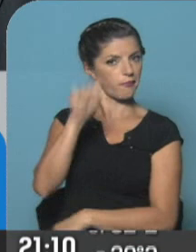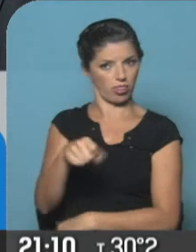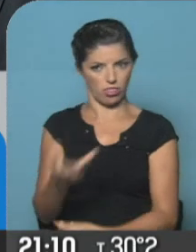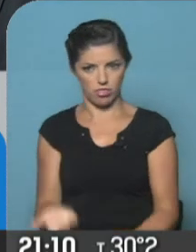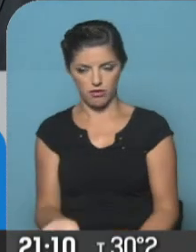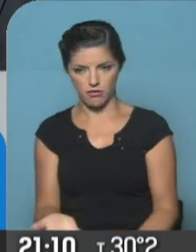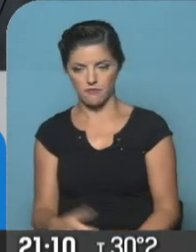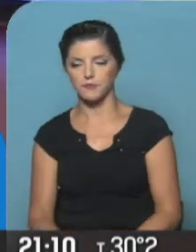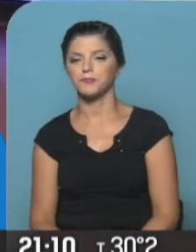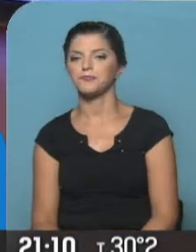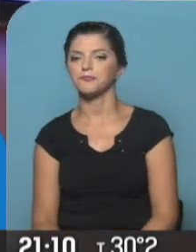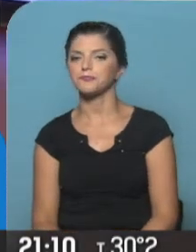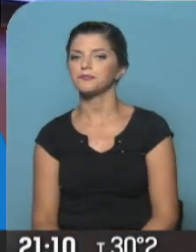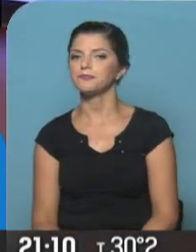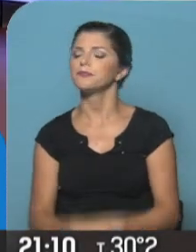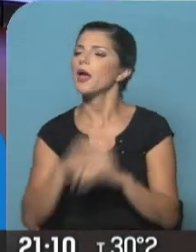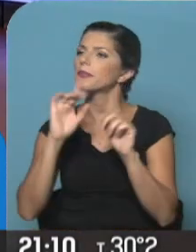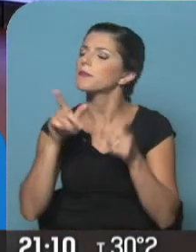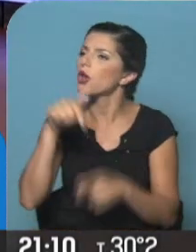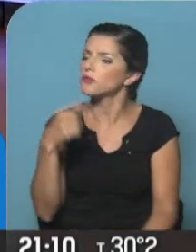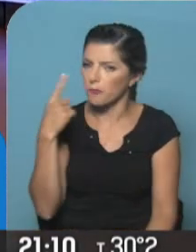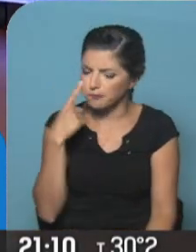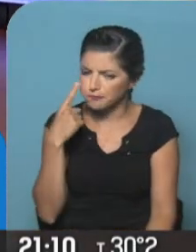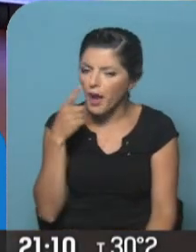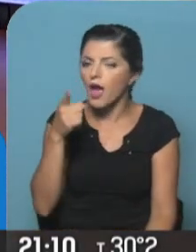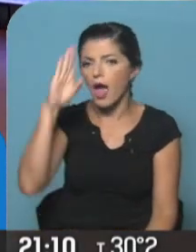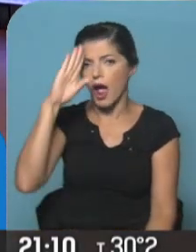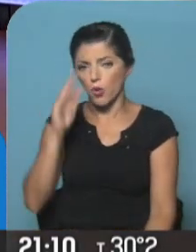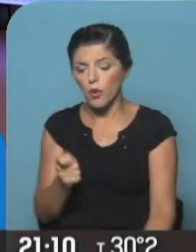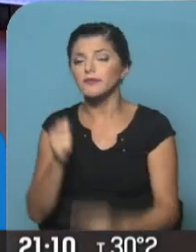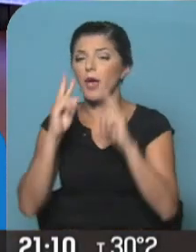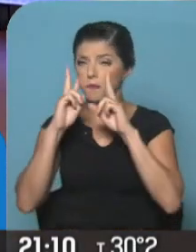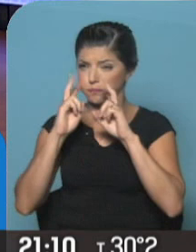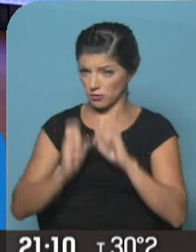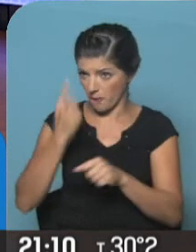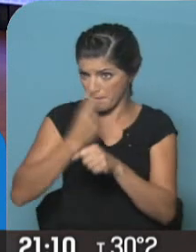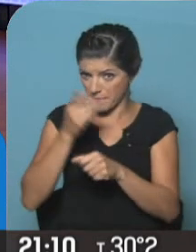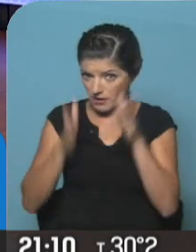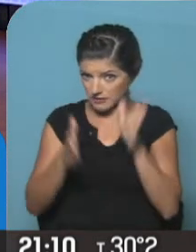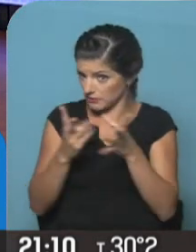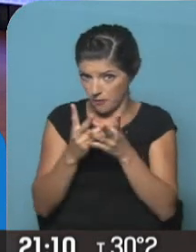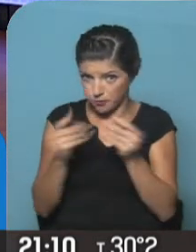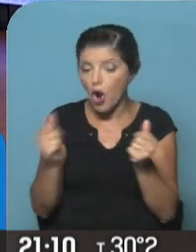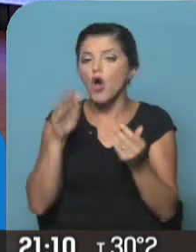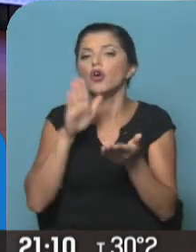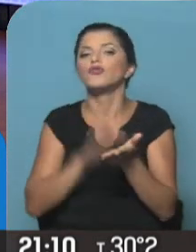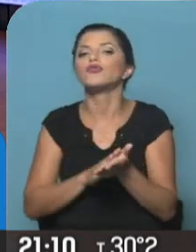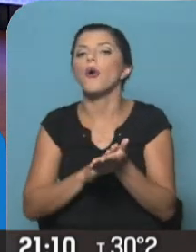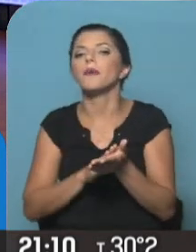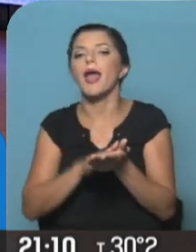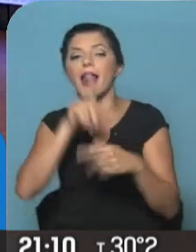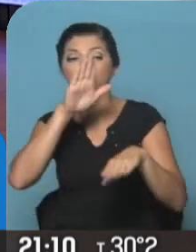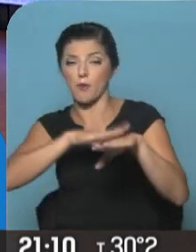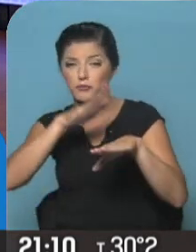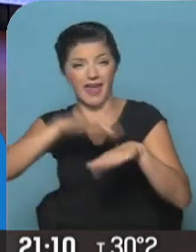Bueno, en ese sentido, y hubo una novedad también, porque el juez Bonadío dio por cerrada su investigación en primera instancia del caso que compromete a la expresidenta y a